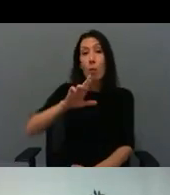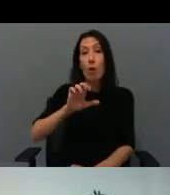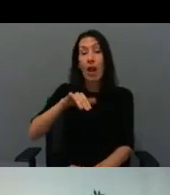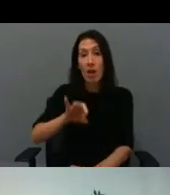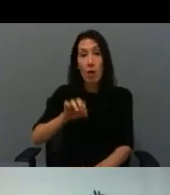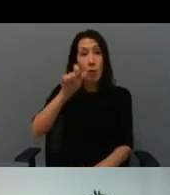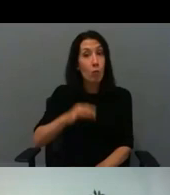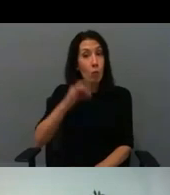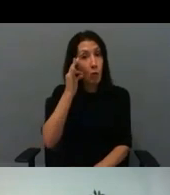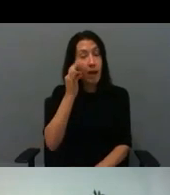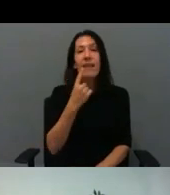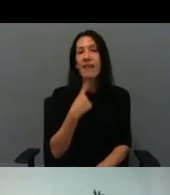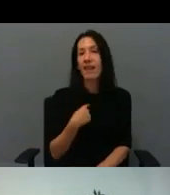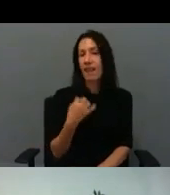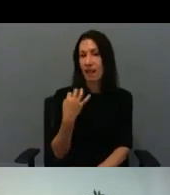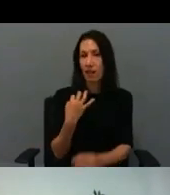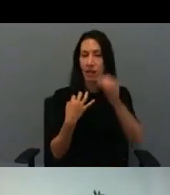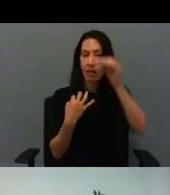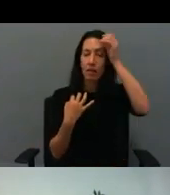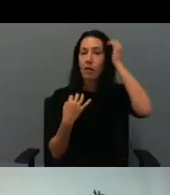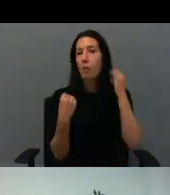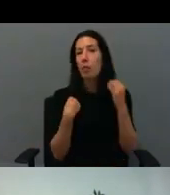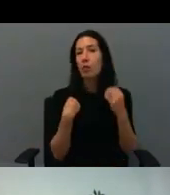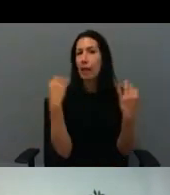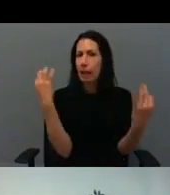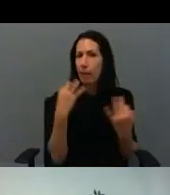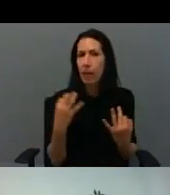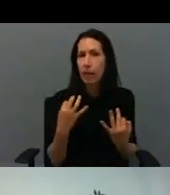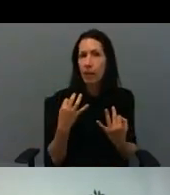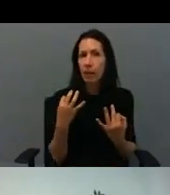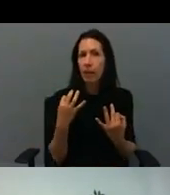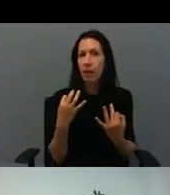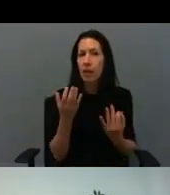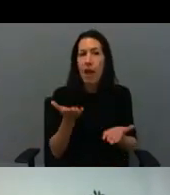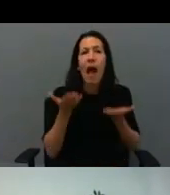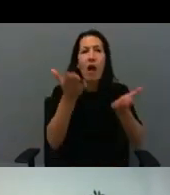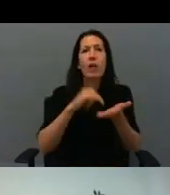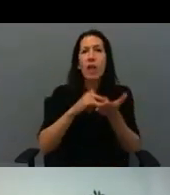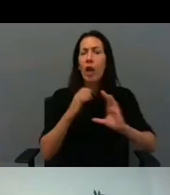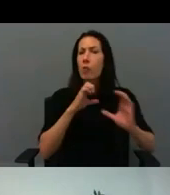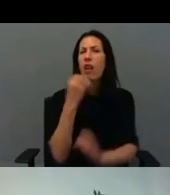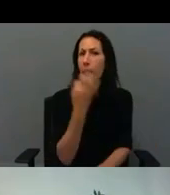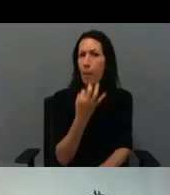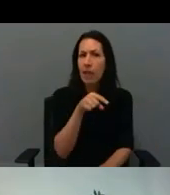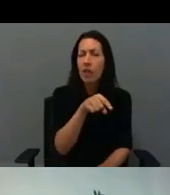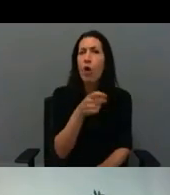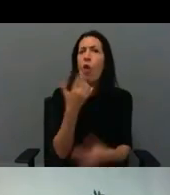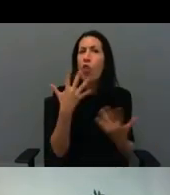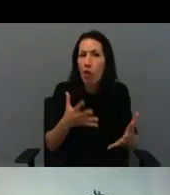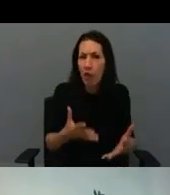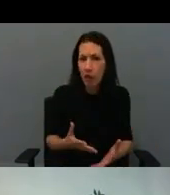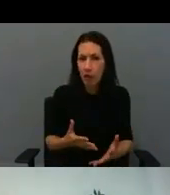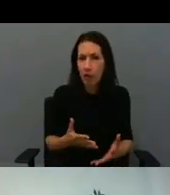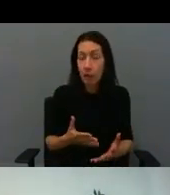nos decía: ¿qué pasa con las ayudas tecnológicas a la comunicación? ¿Dónde queda eso?